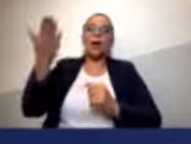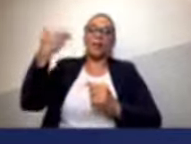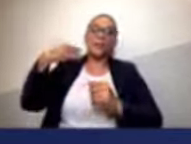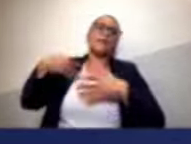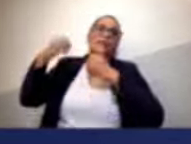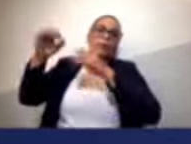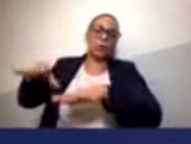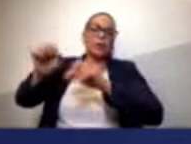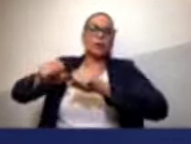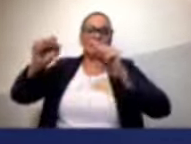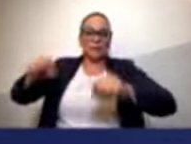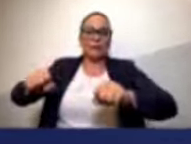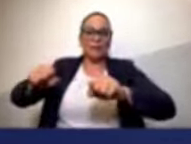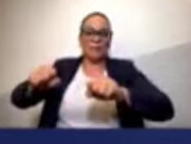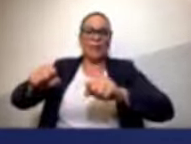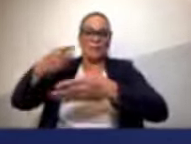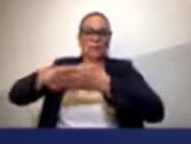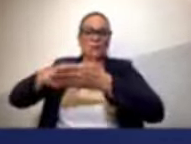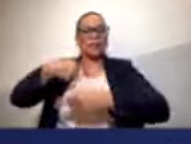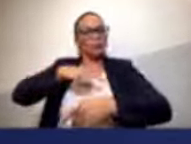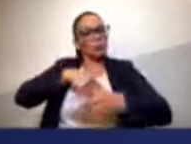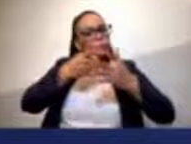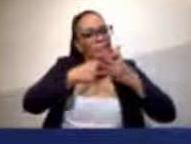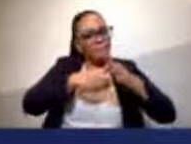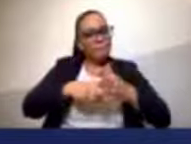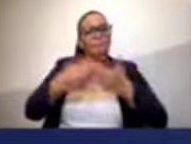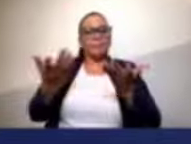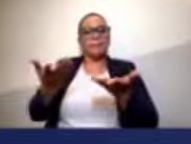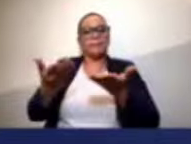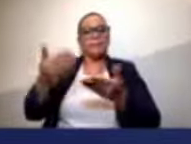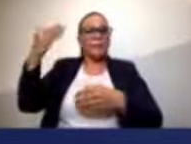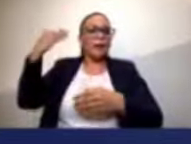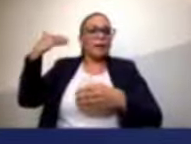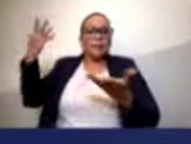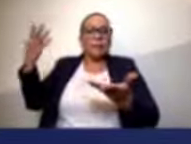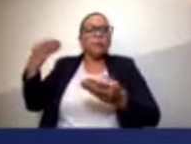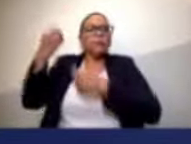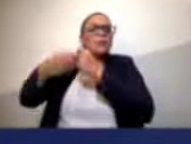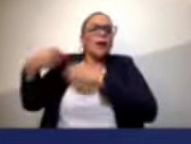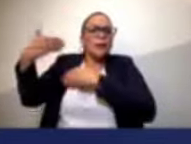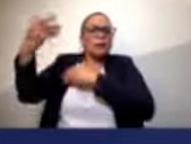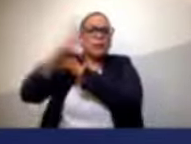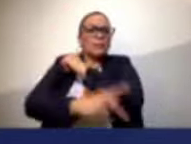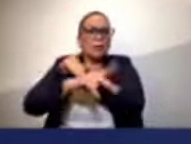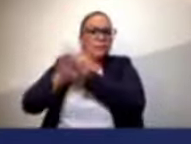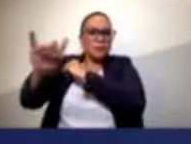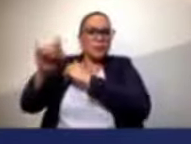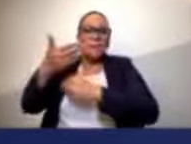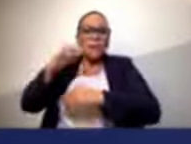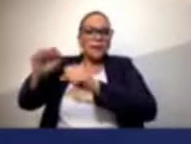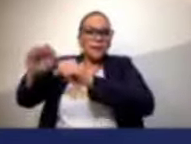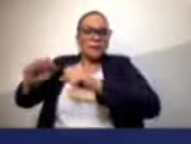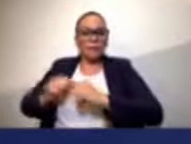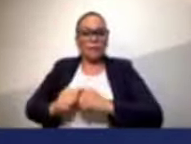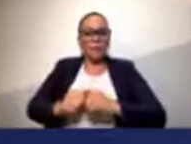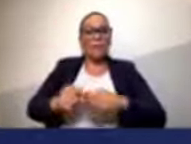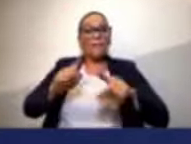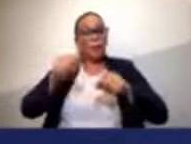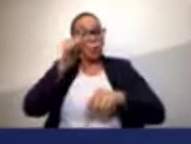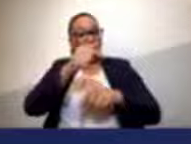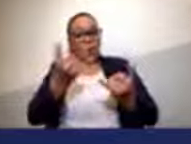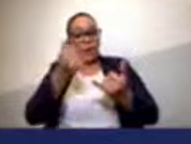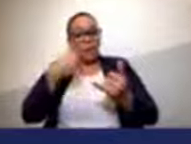sistema fiscal con el que hemos vivido en el país por décadas. Usted ha ordenado la casa, don